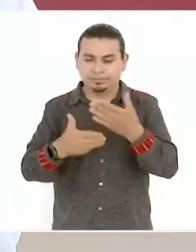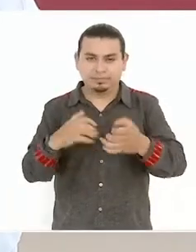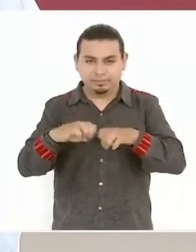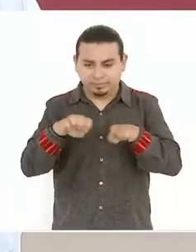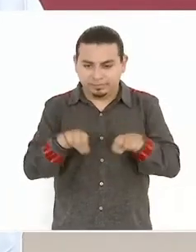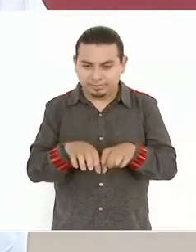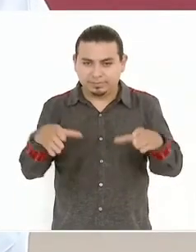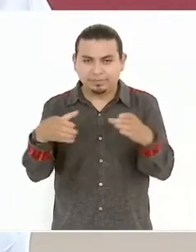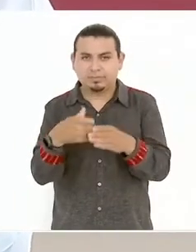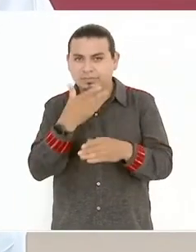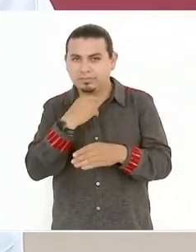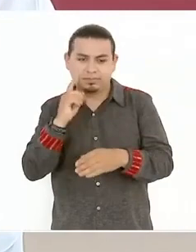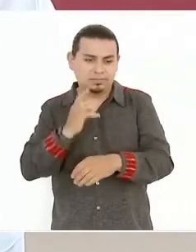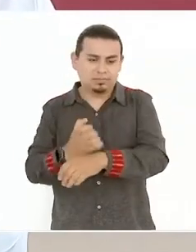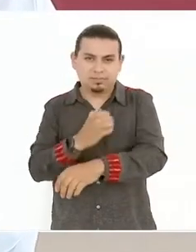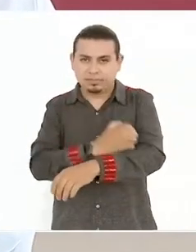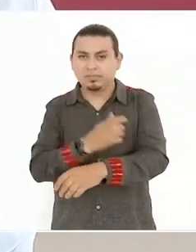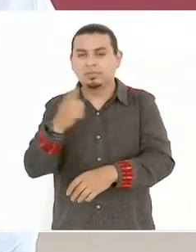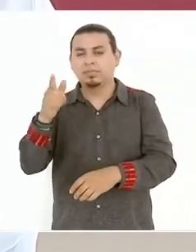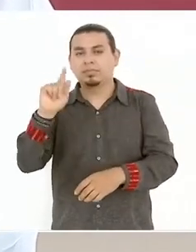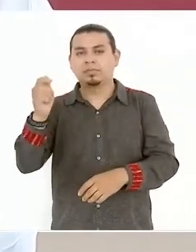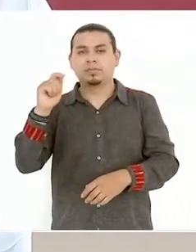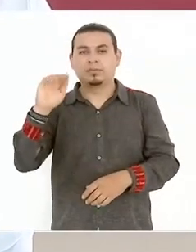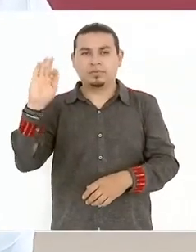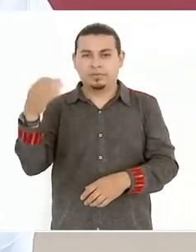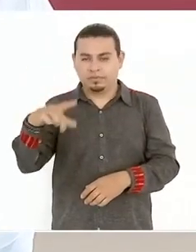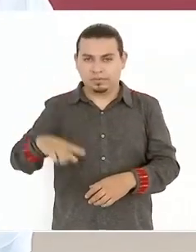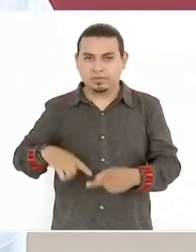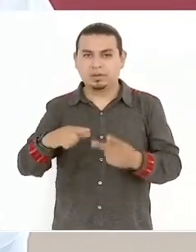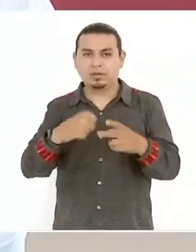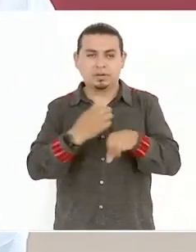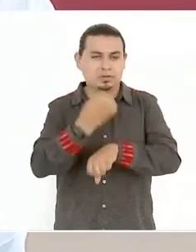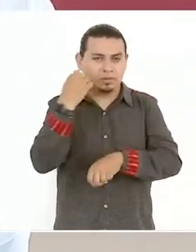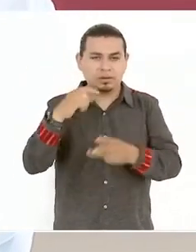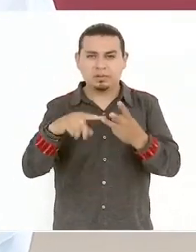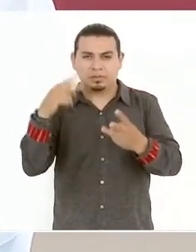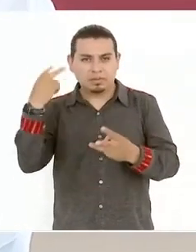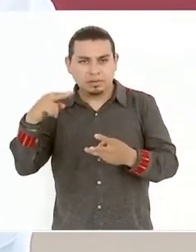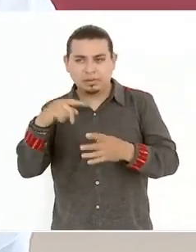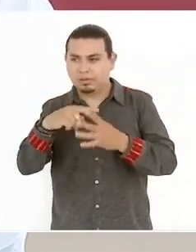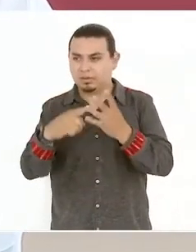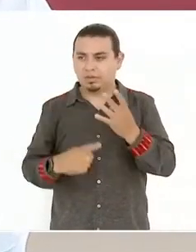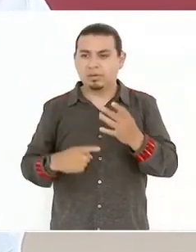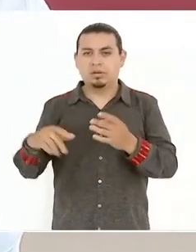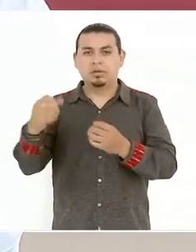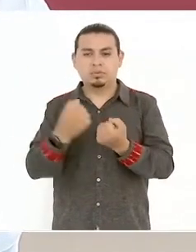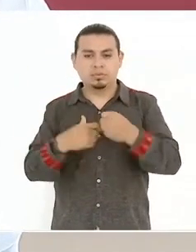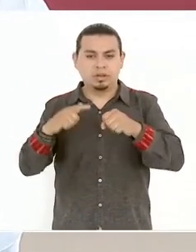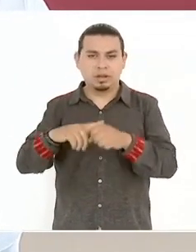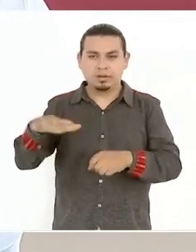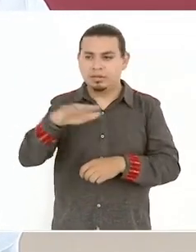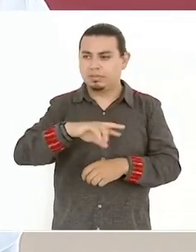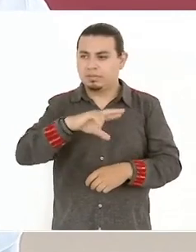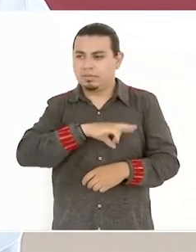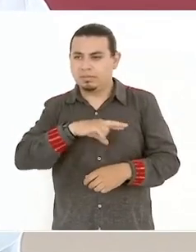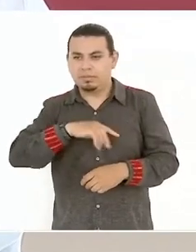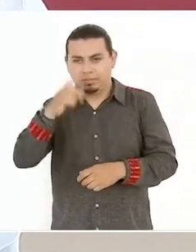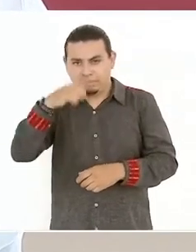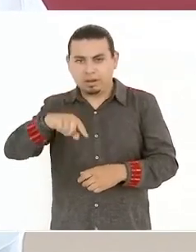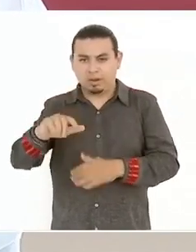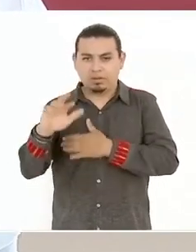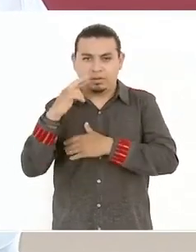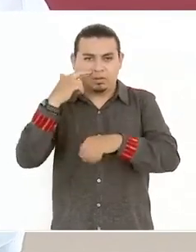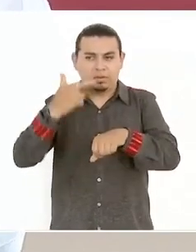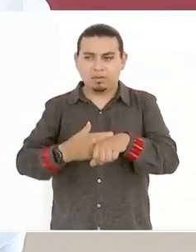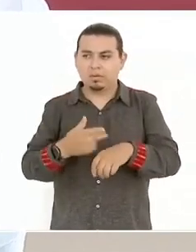trabajando en equipo con nuestros compañeros de los gobiernos federal, de los estados de Oaxaca y Veracruz, los sectores social y privado para cumplir con su